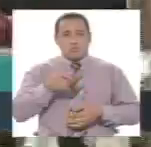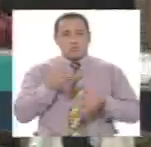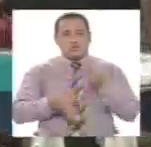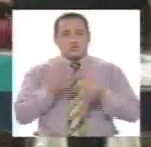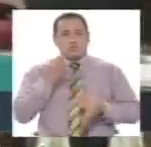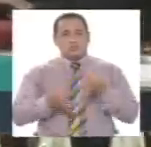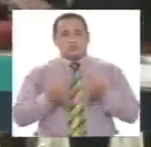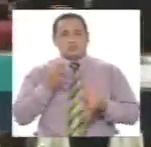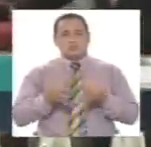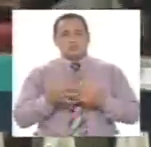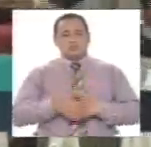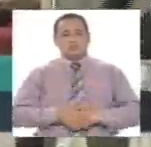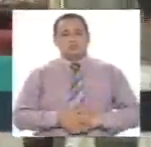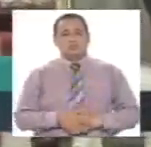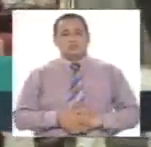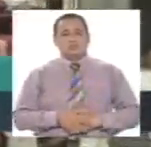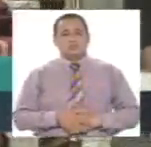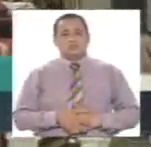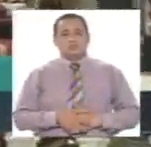lo demanden.